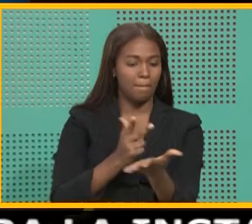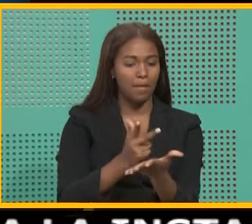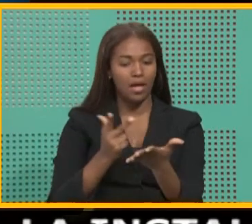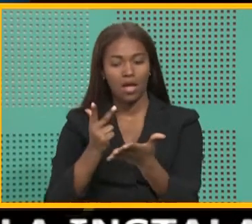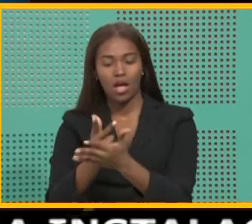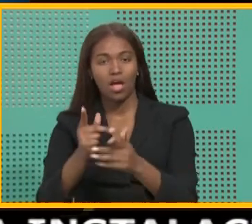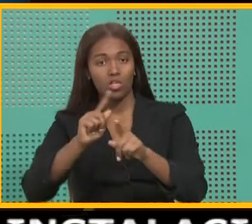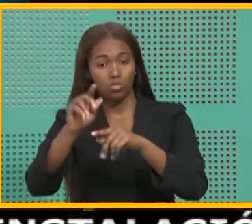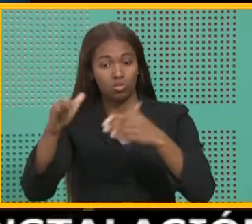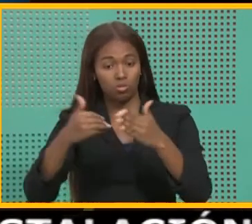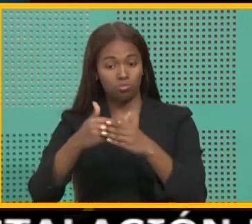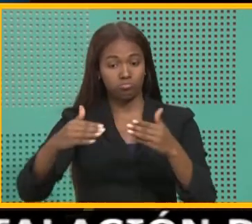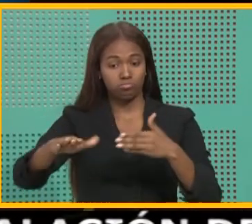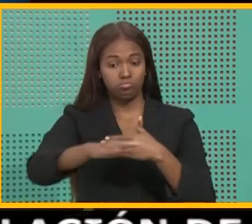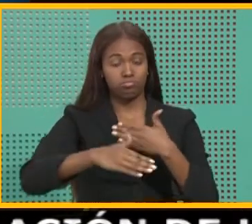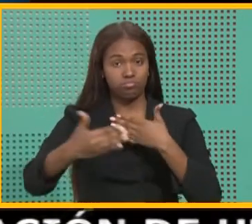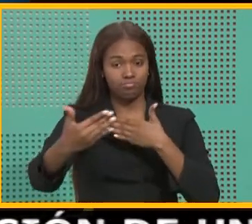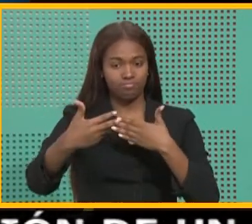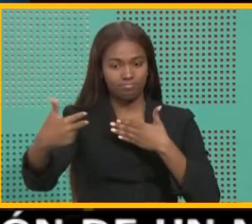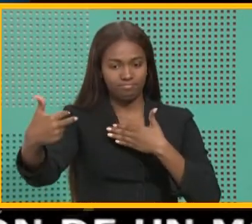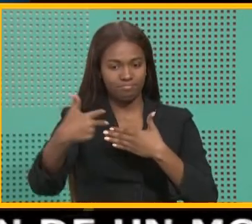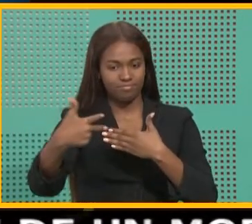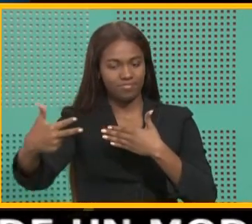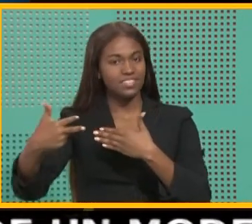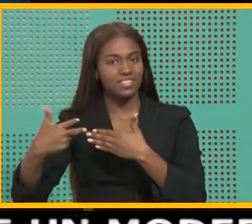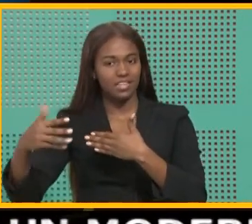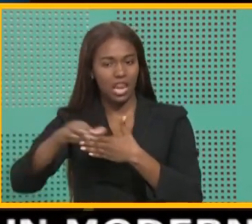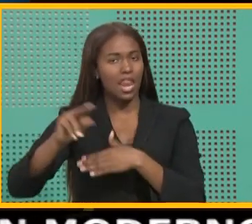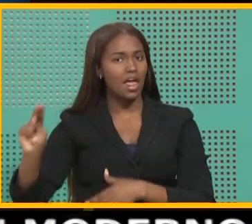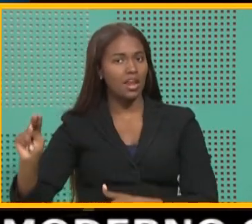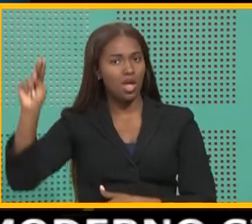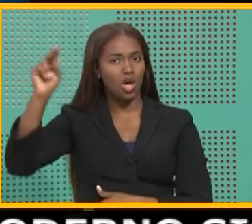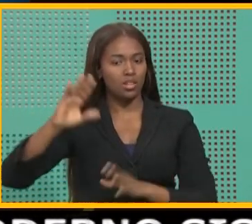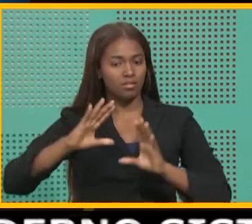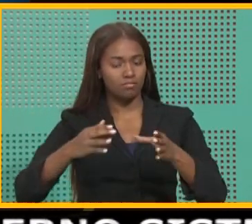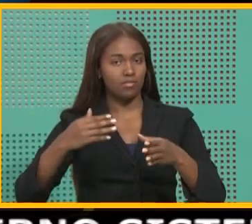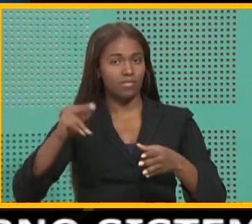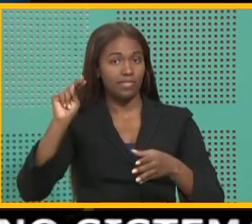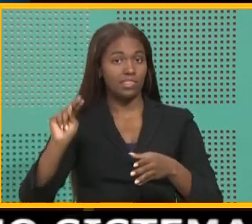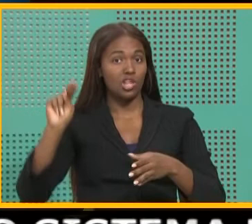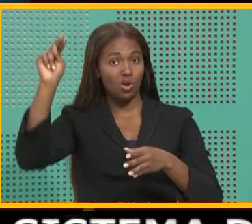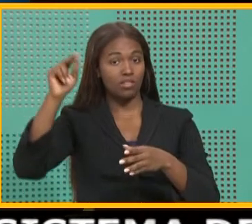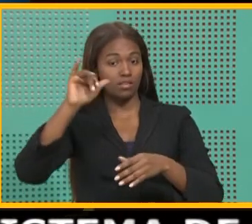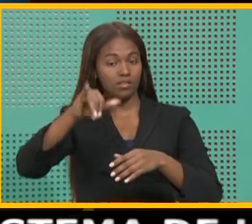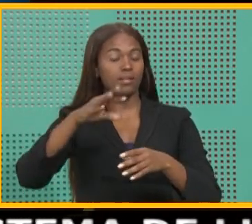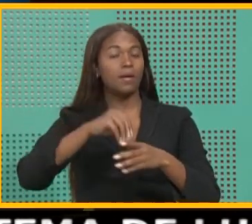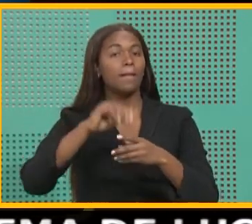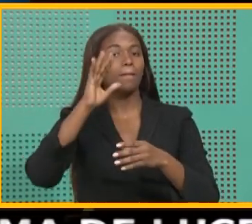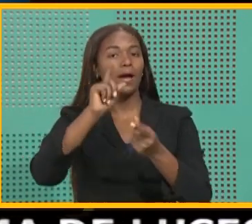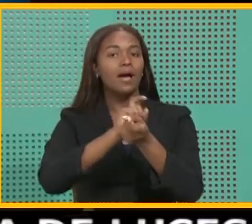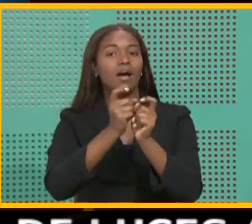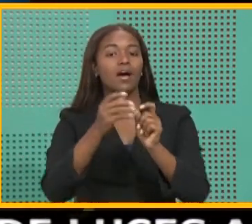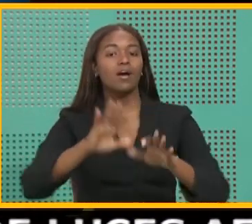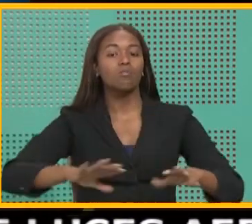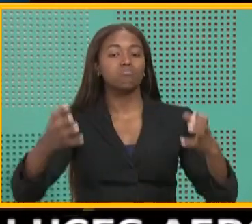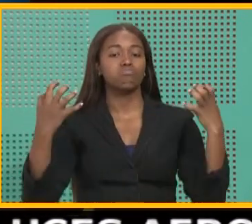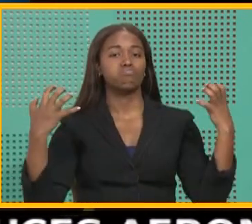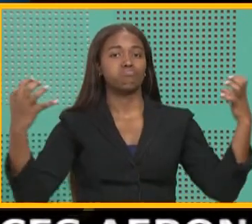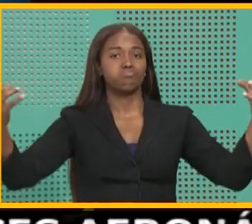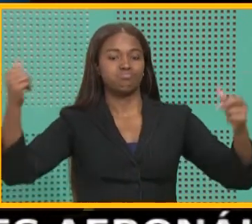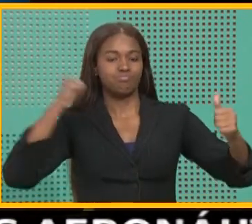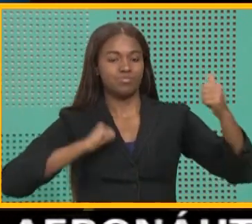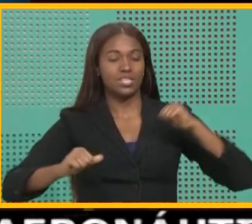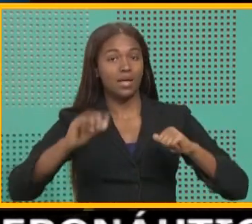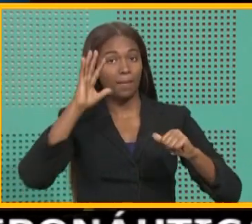plaza frontal de la, digamos, la fachada norte de Bellas Artes, que es la entrada principal, todo eso se va a convertir en un gran teatro porque